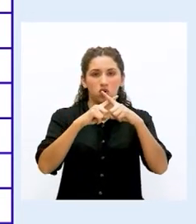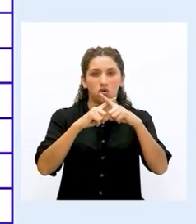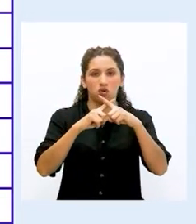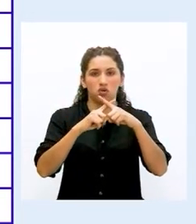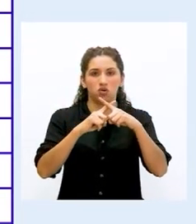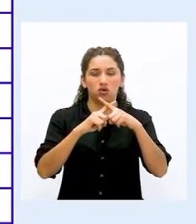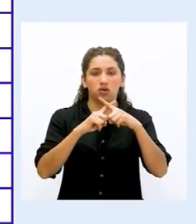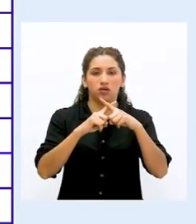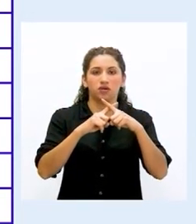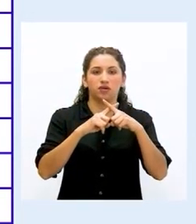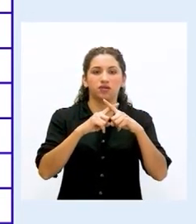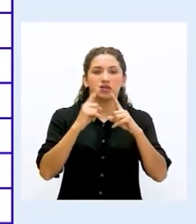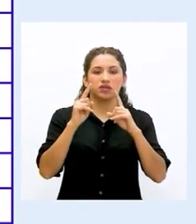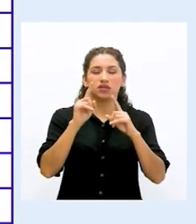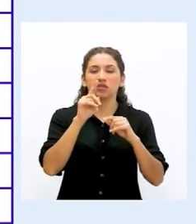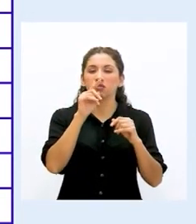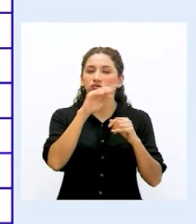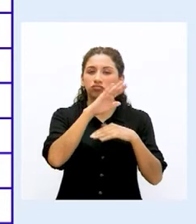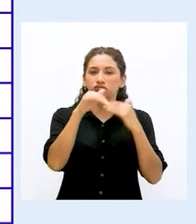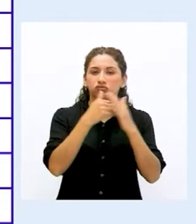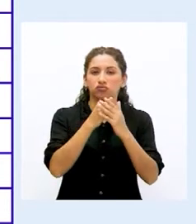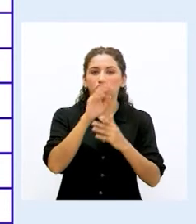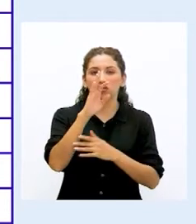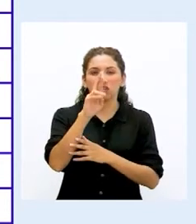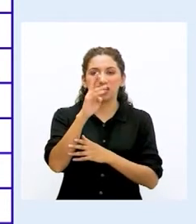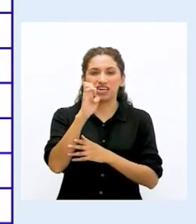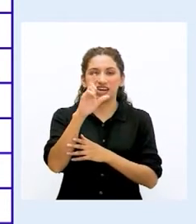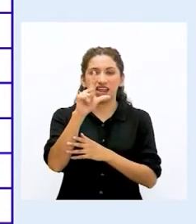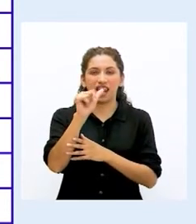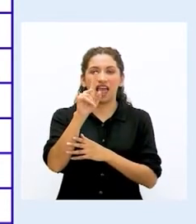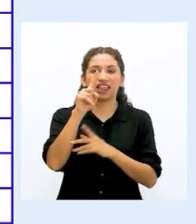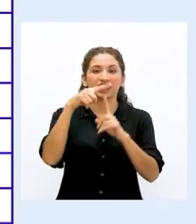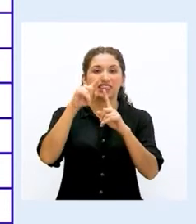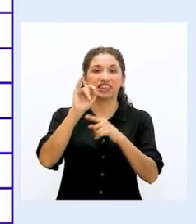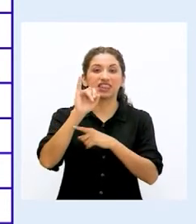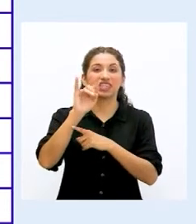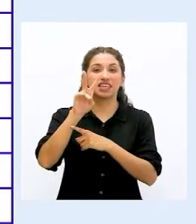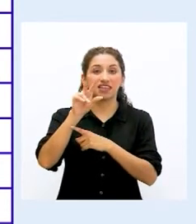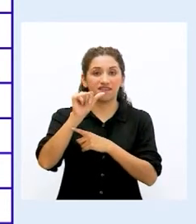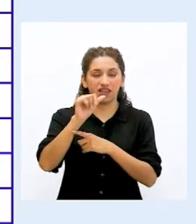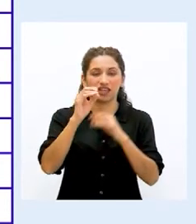multiplicamos la frecuencia relativa